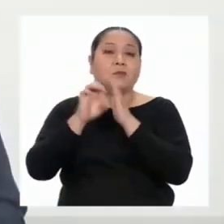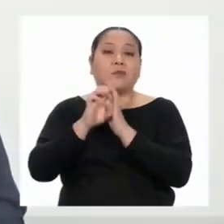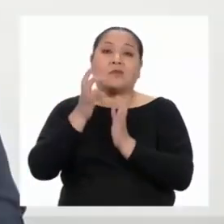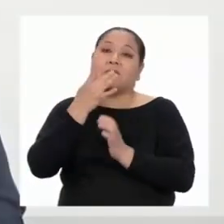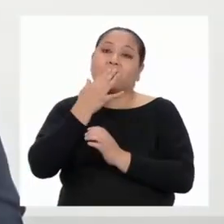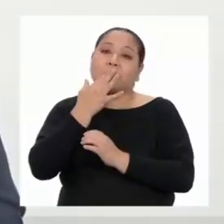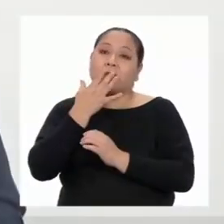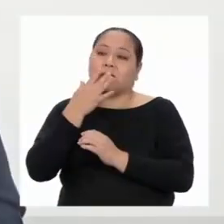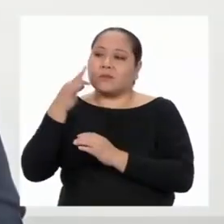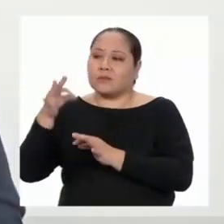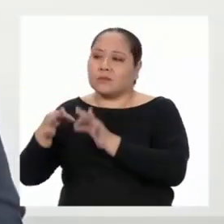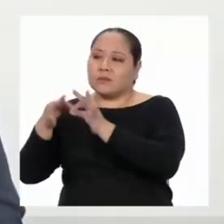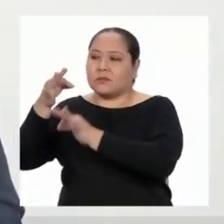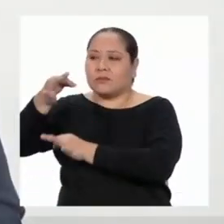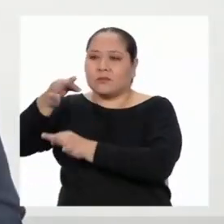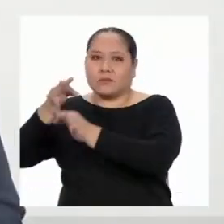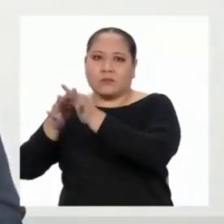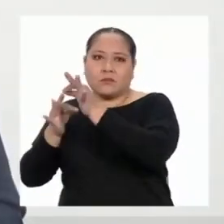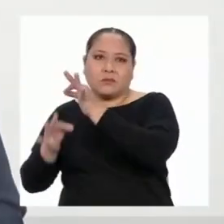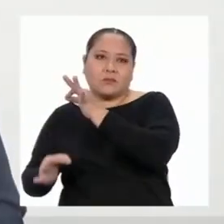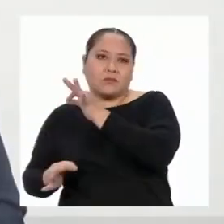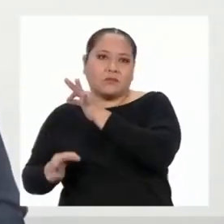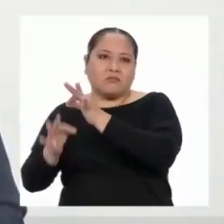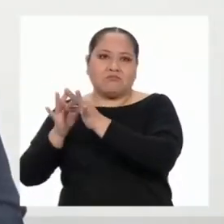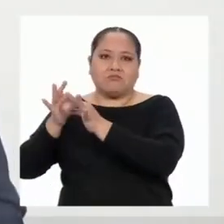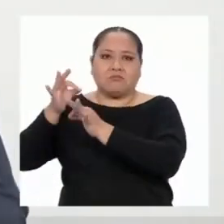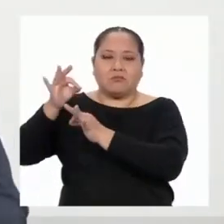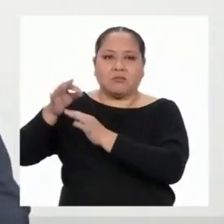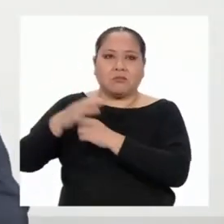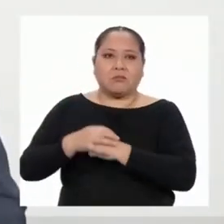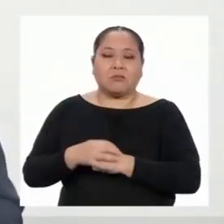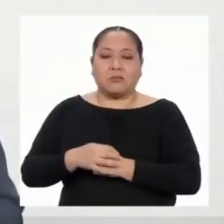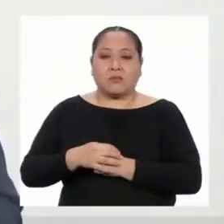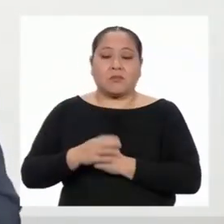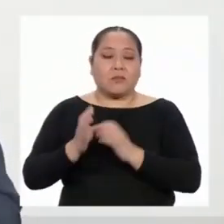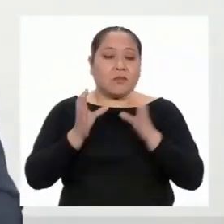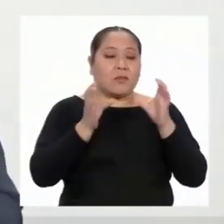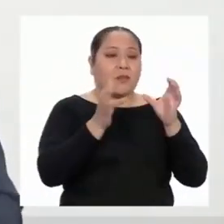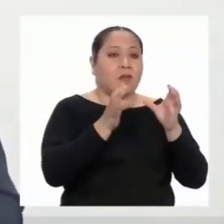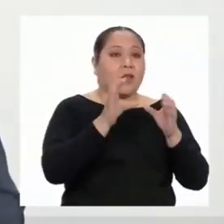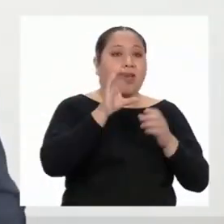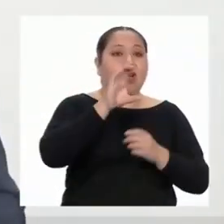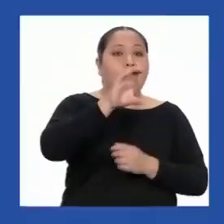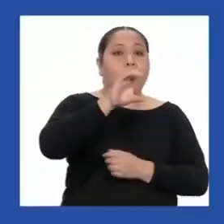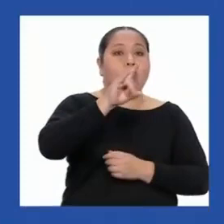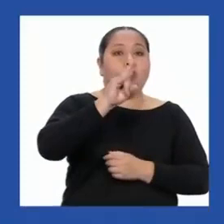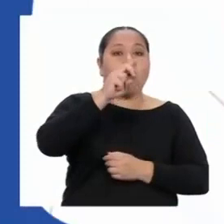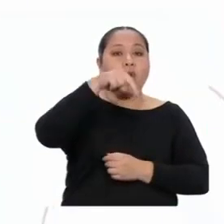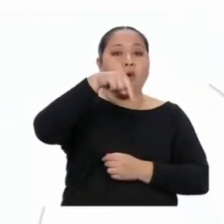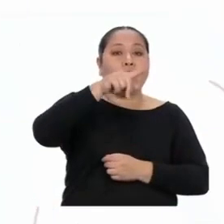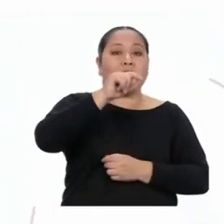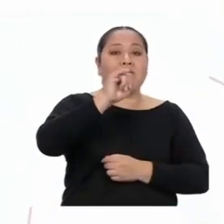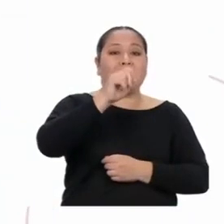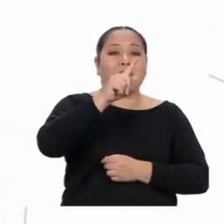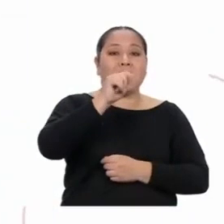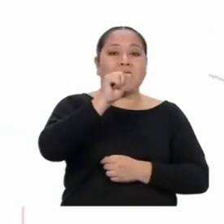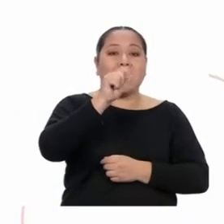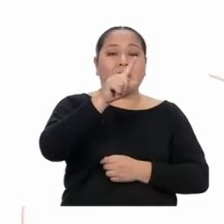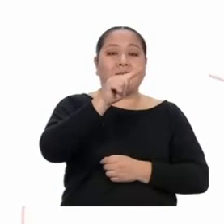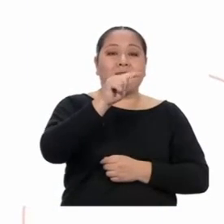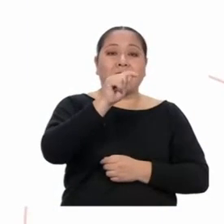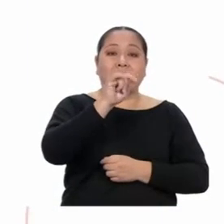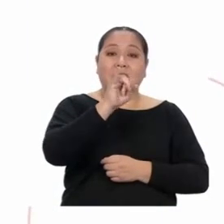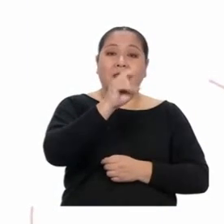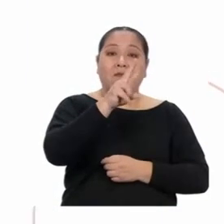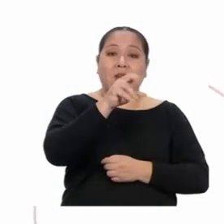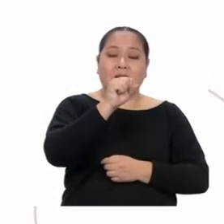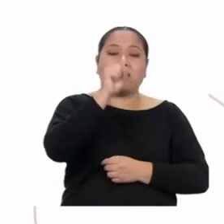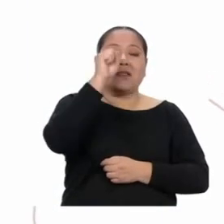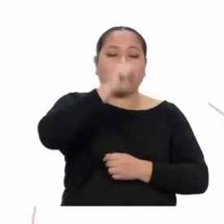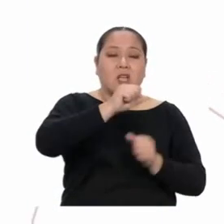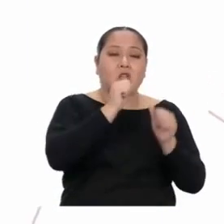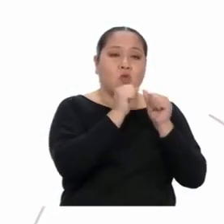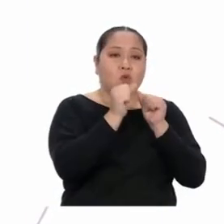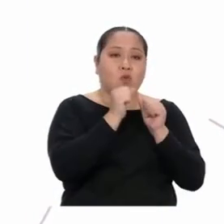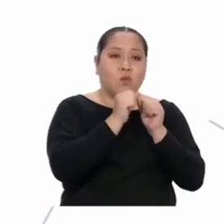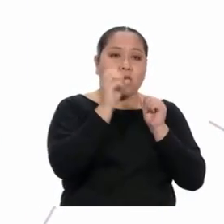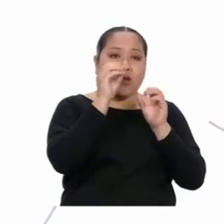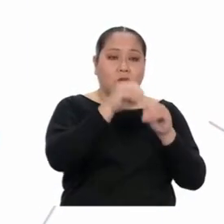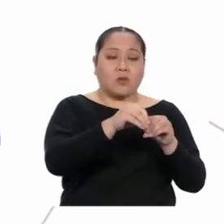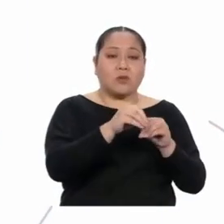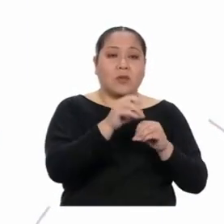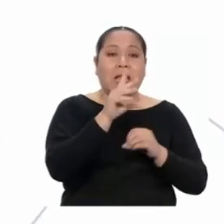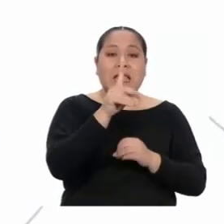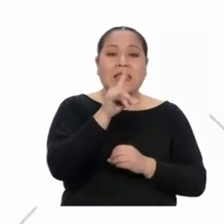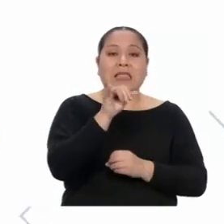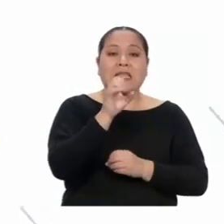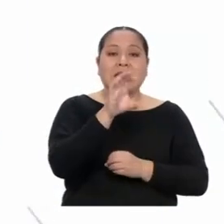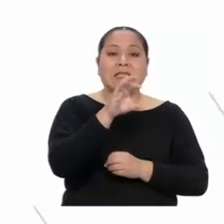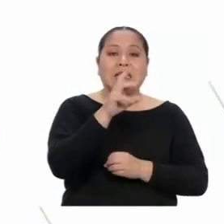colores. Y en cuanto a las variables cuantitativas, estas sí toman valores numéricos. Y entre ellas están las discretas